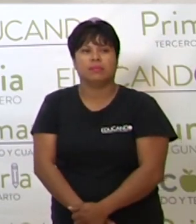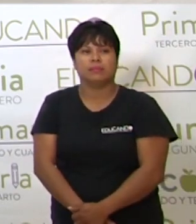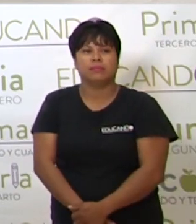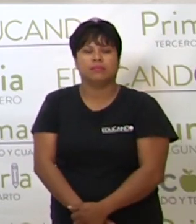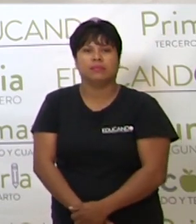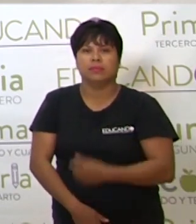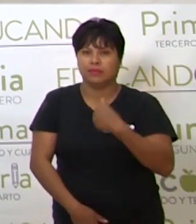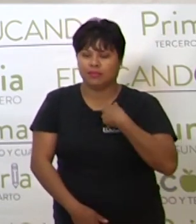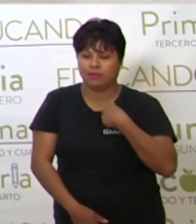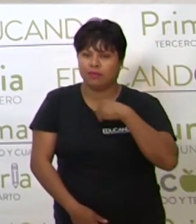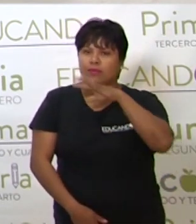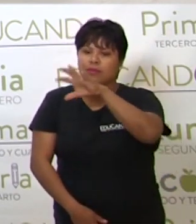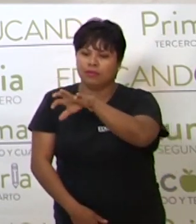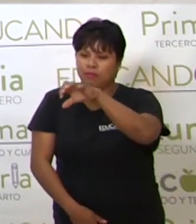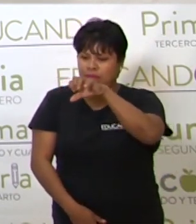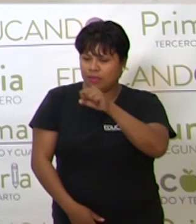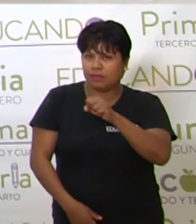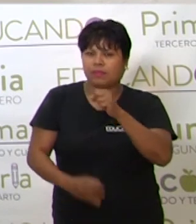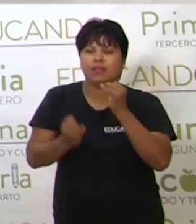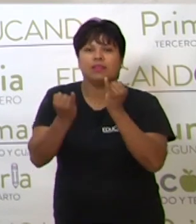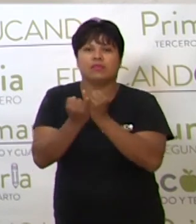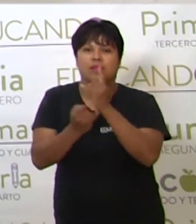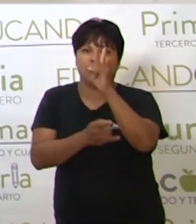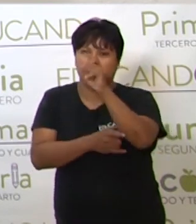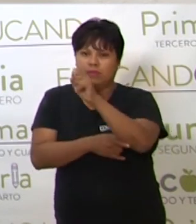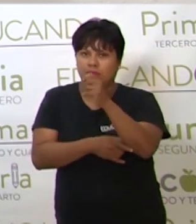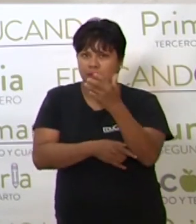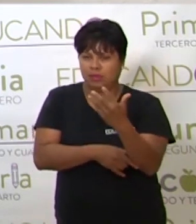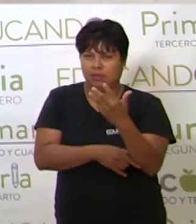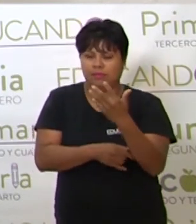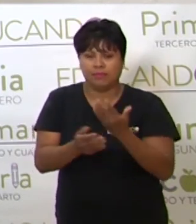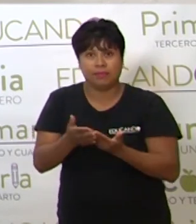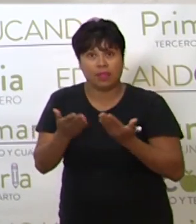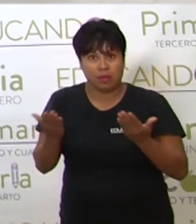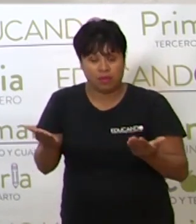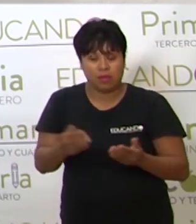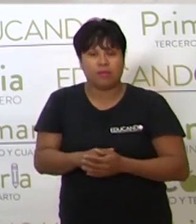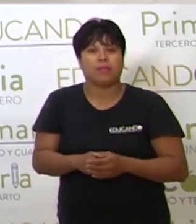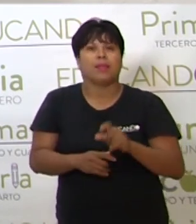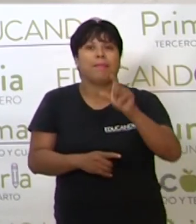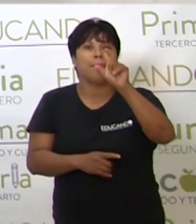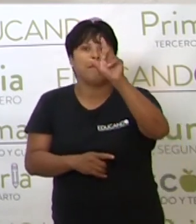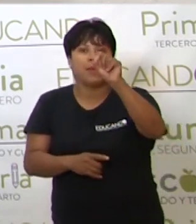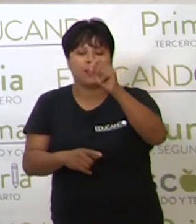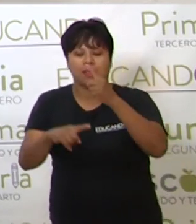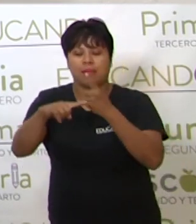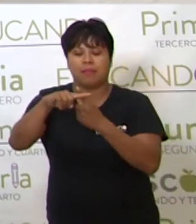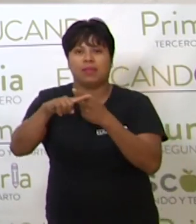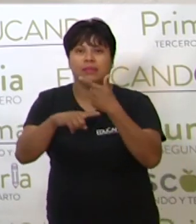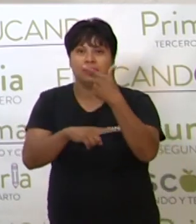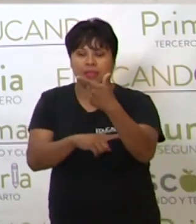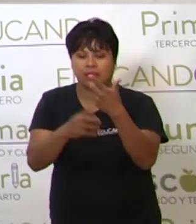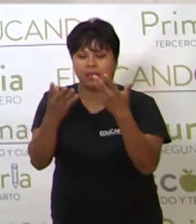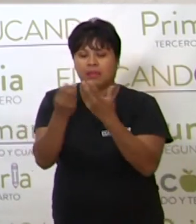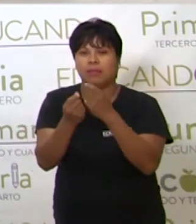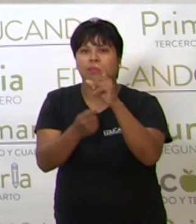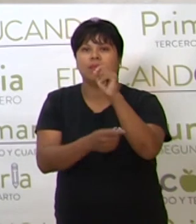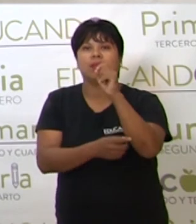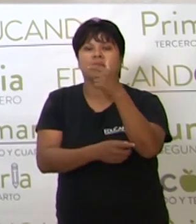que tome y que equivalen a un quinto ahora sí 20 7 son 27